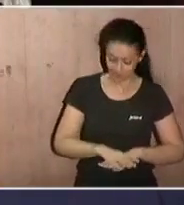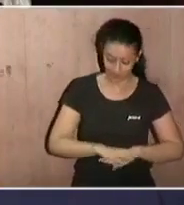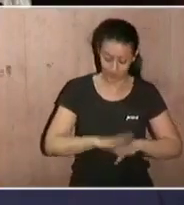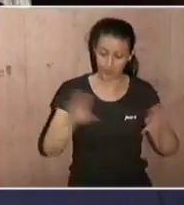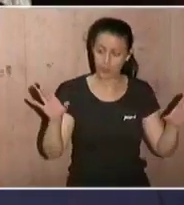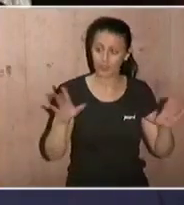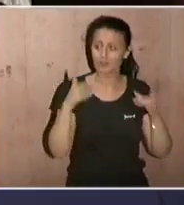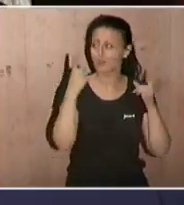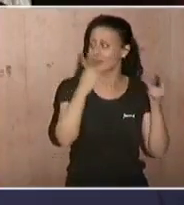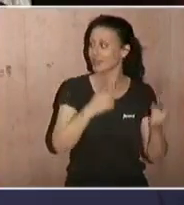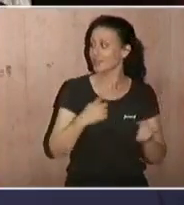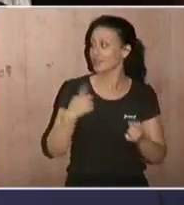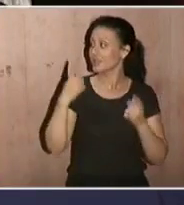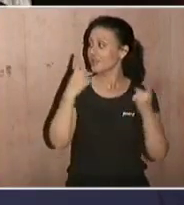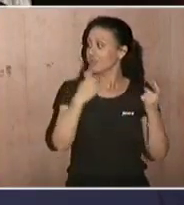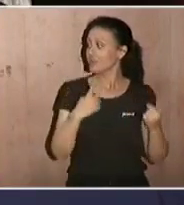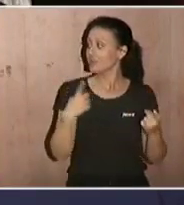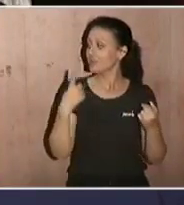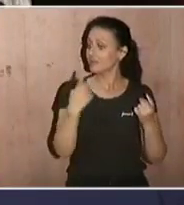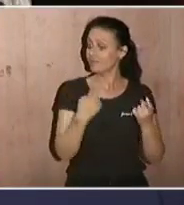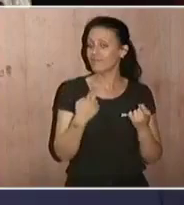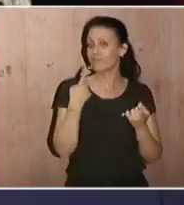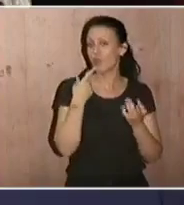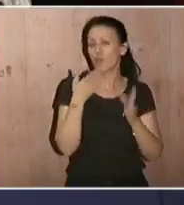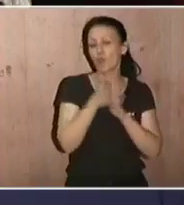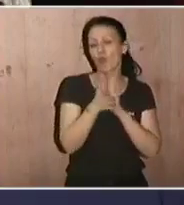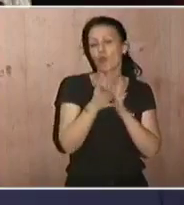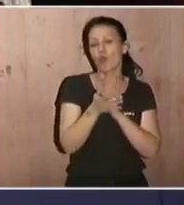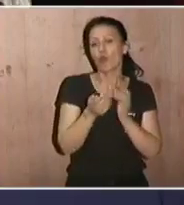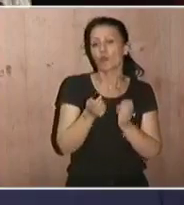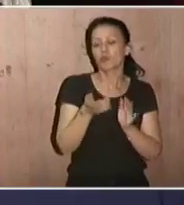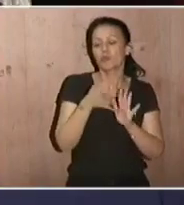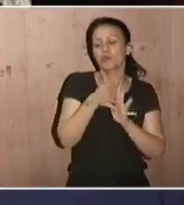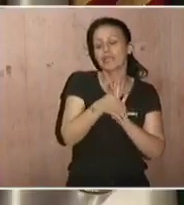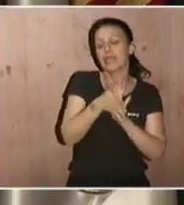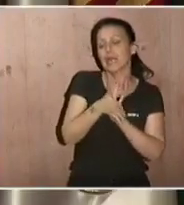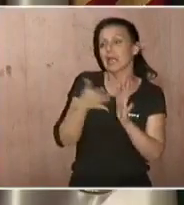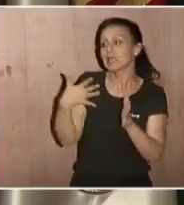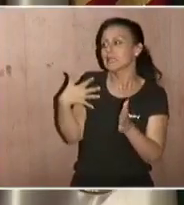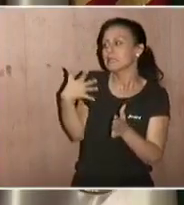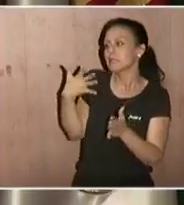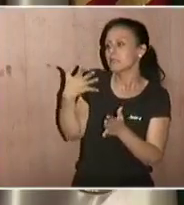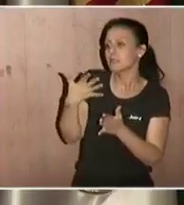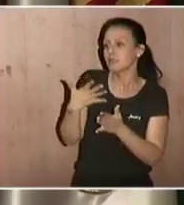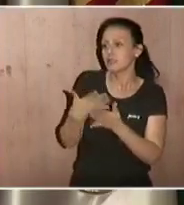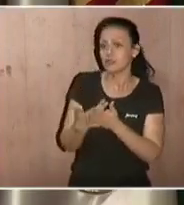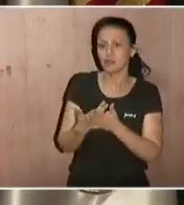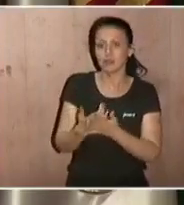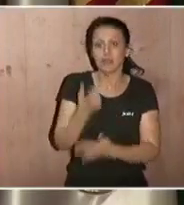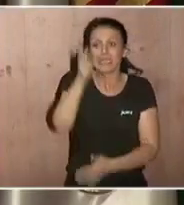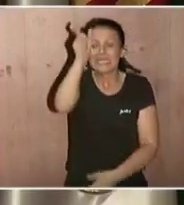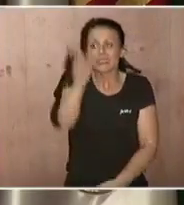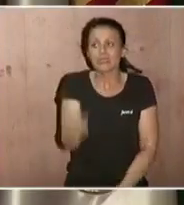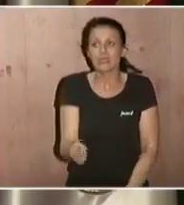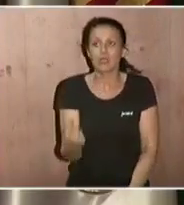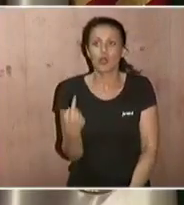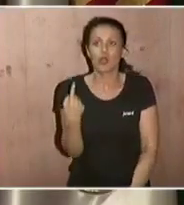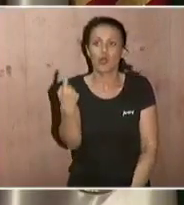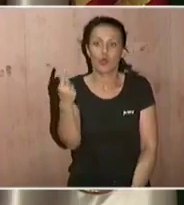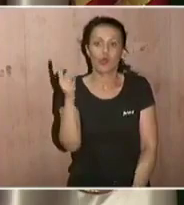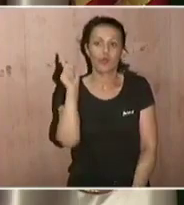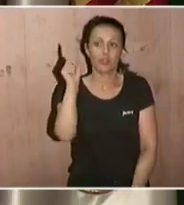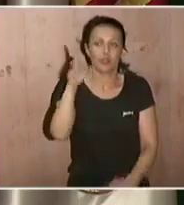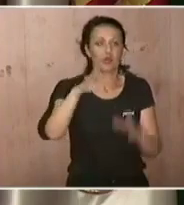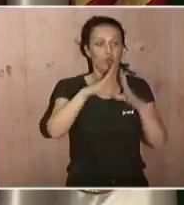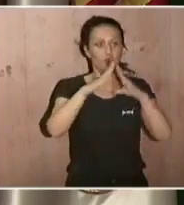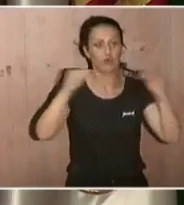intentado dibujar lo que sería la trayectoria, ya digo, no del, sino de un profesor universitario del